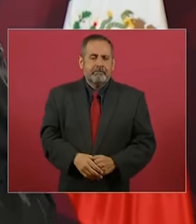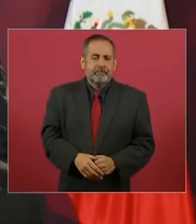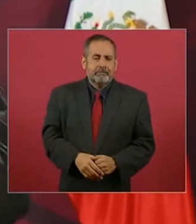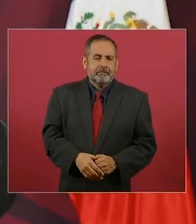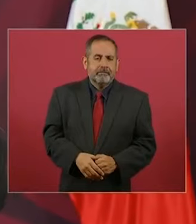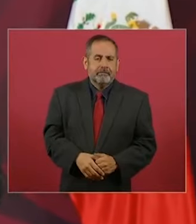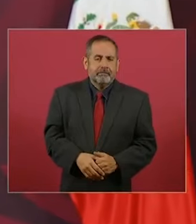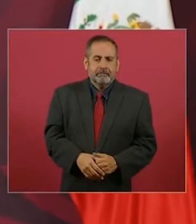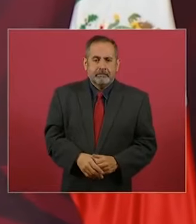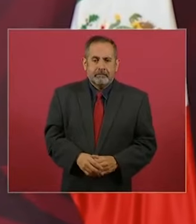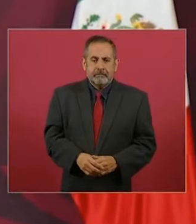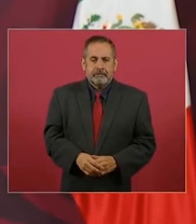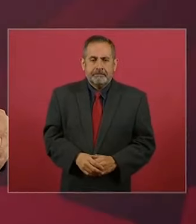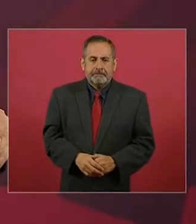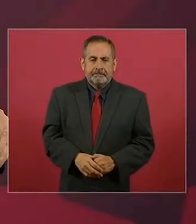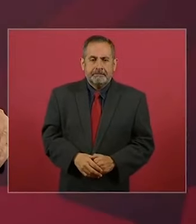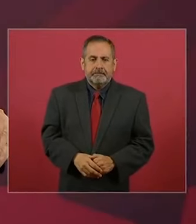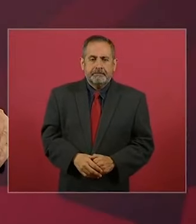quererle